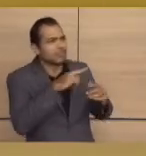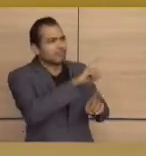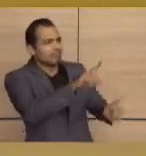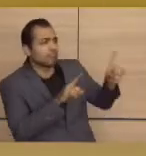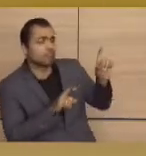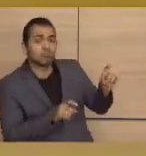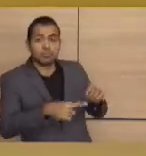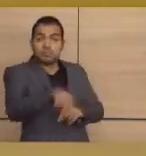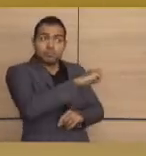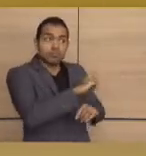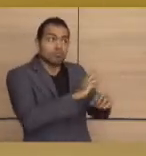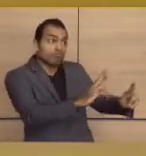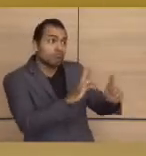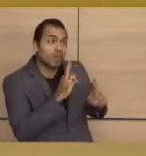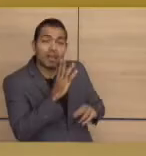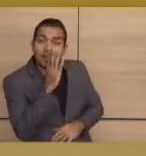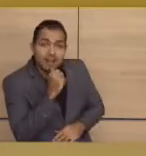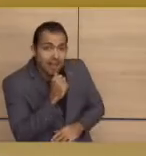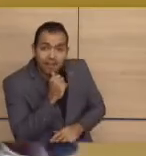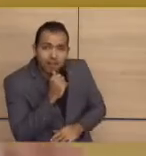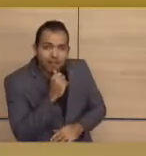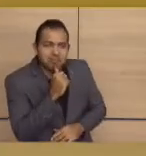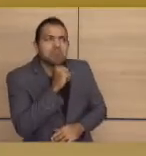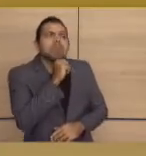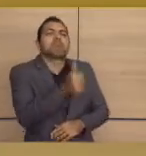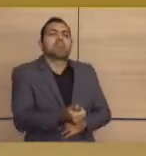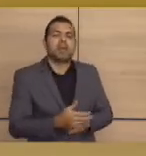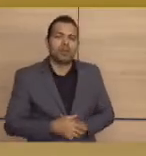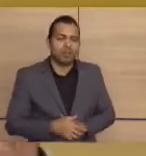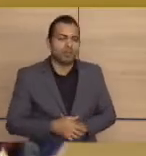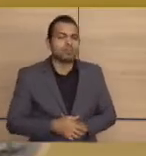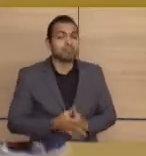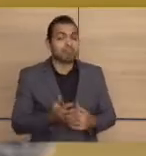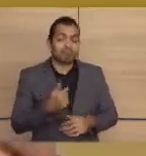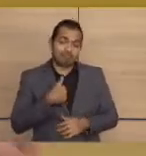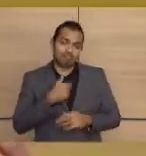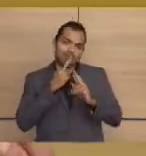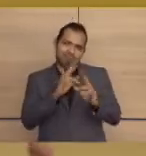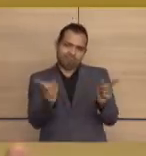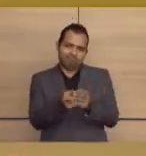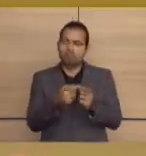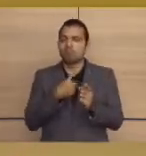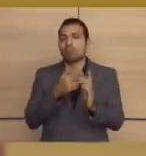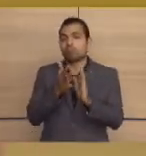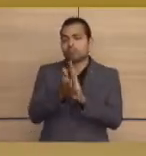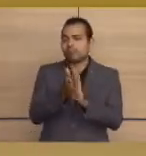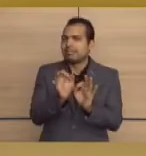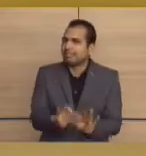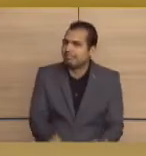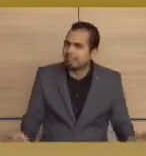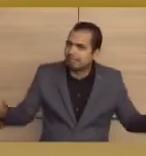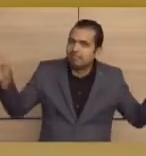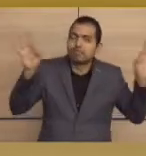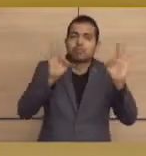pregunta, porque pues yo creo que en última se resume en eso, denos la importancia. Hagan que nuestra voz de verdad valga la pena, y yo creo que ese es